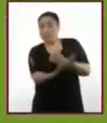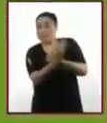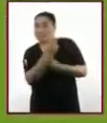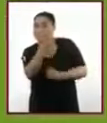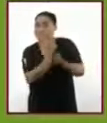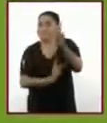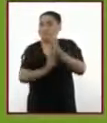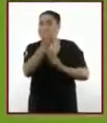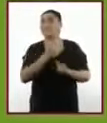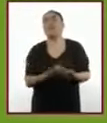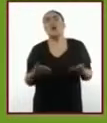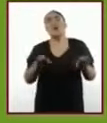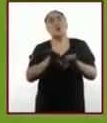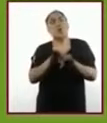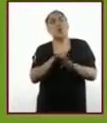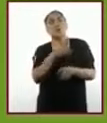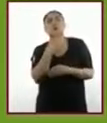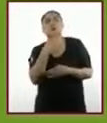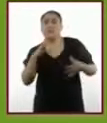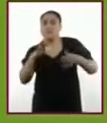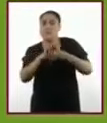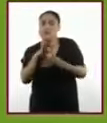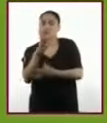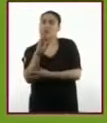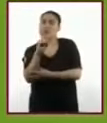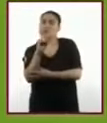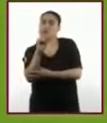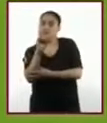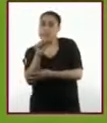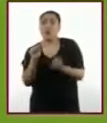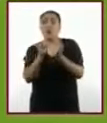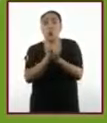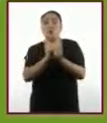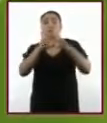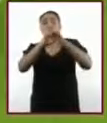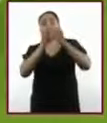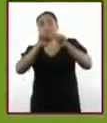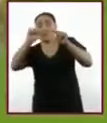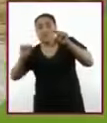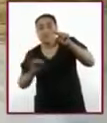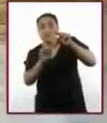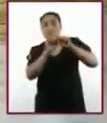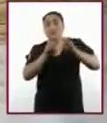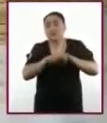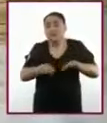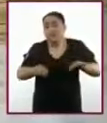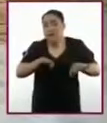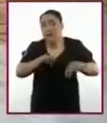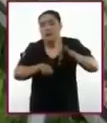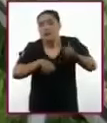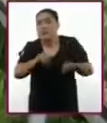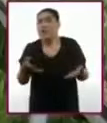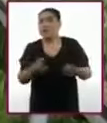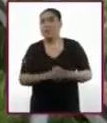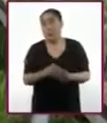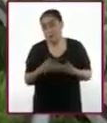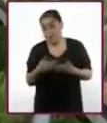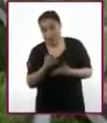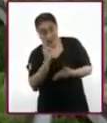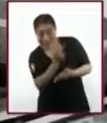¿Cómo se relaciona la fotosíntesis con las cadenas y redes alimentarias? Como ya vimos, gracias a